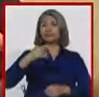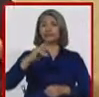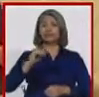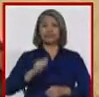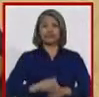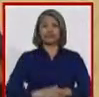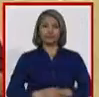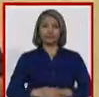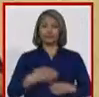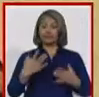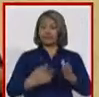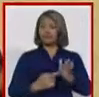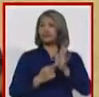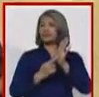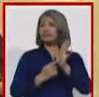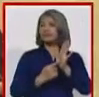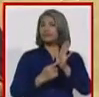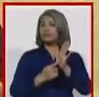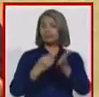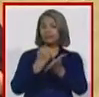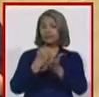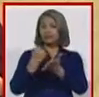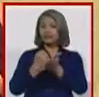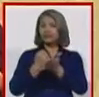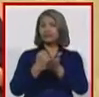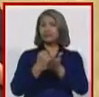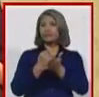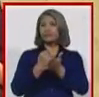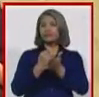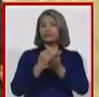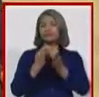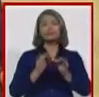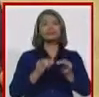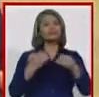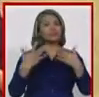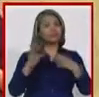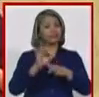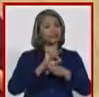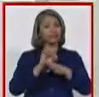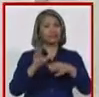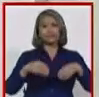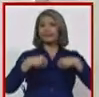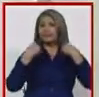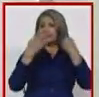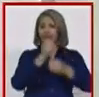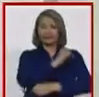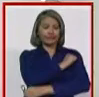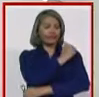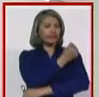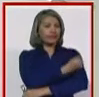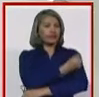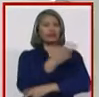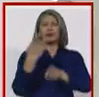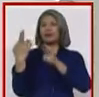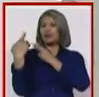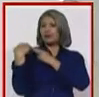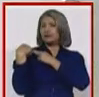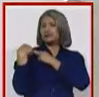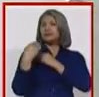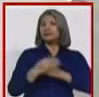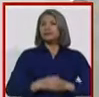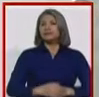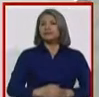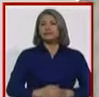bueno el que presentó un pasaporte válido vigente emitido por autoridades competentes del